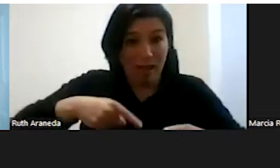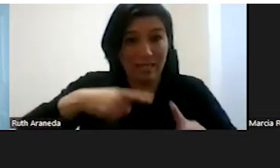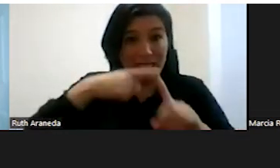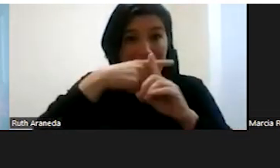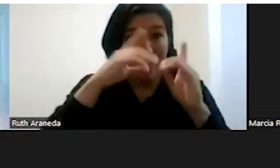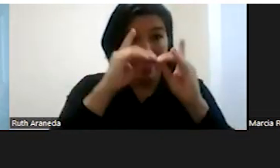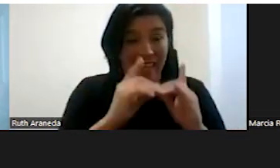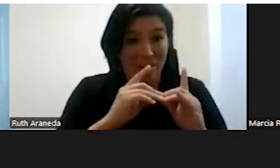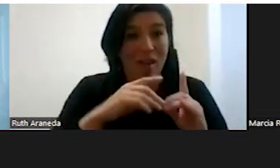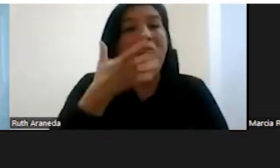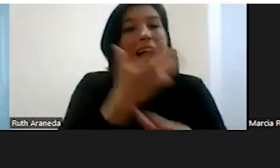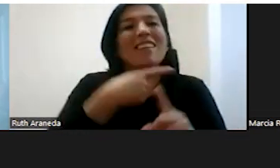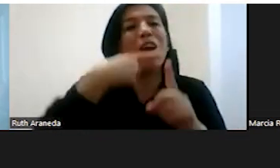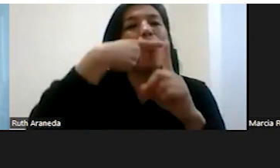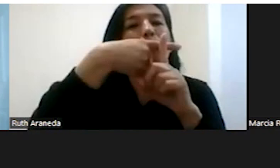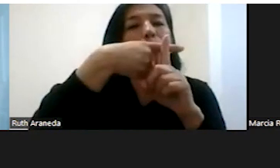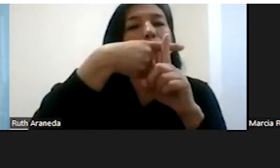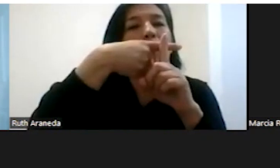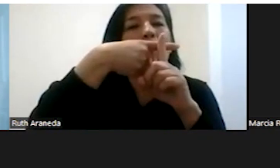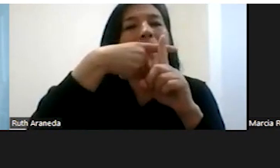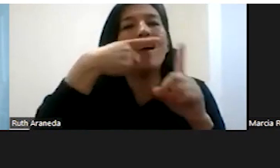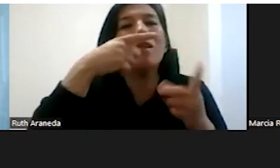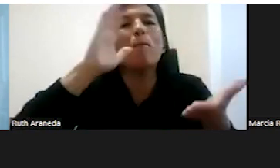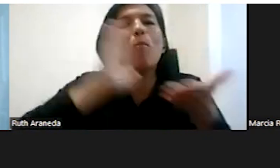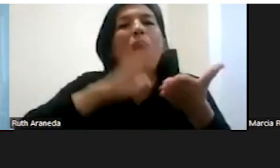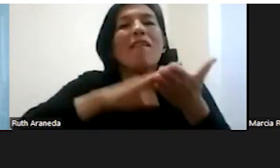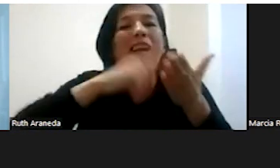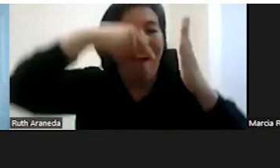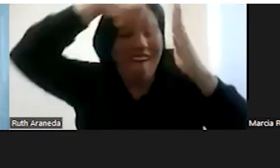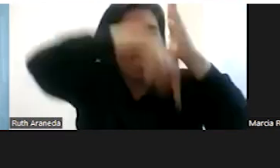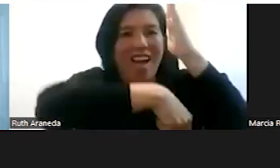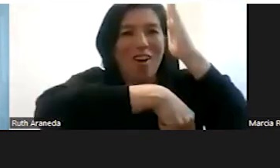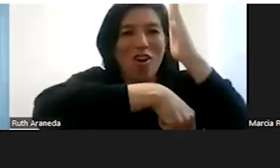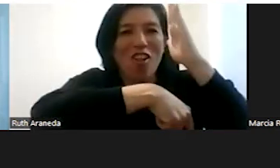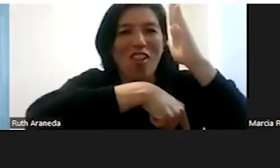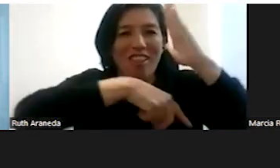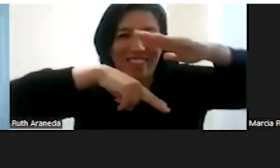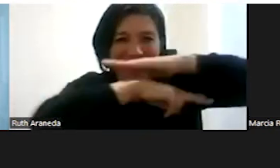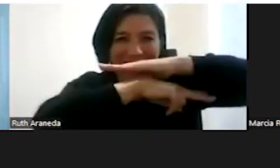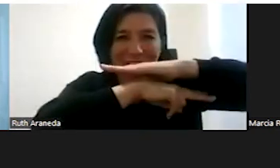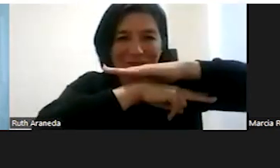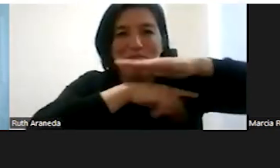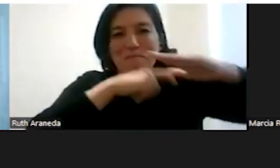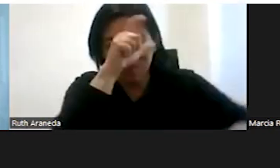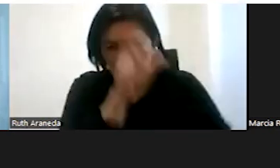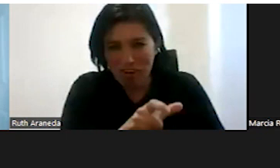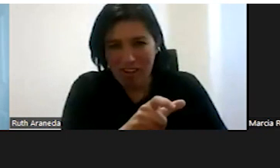cruz y donde indica que ahí está nuestro ser querido bajo la tierra. Entonces,